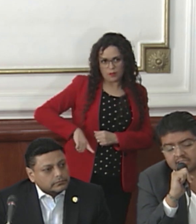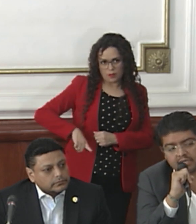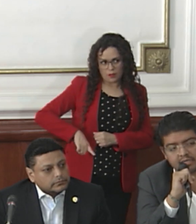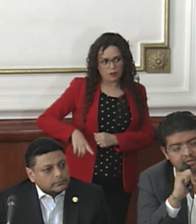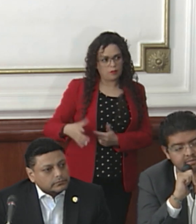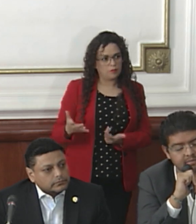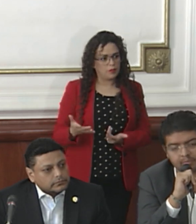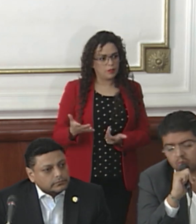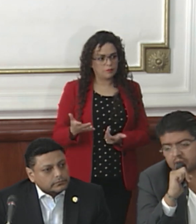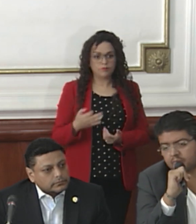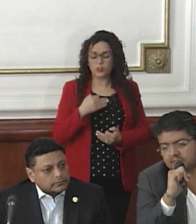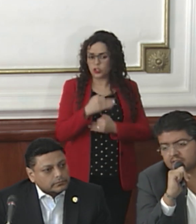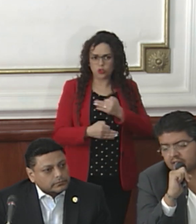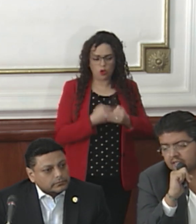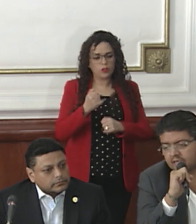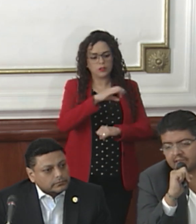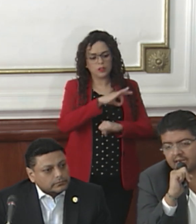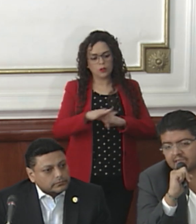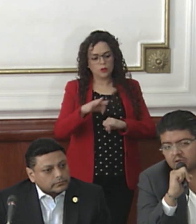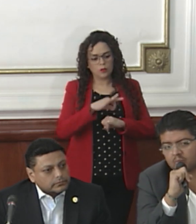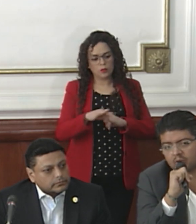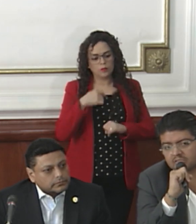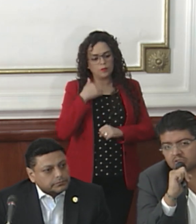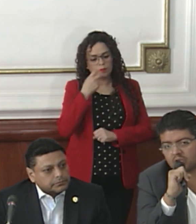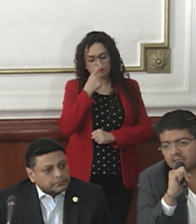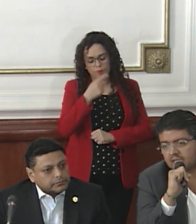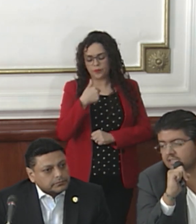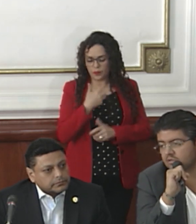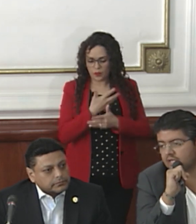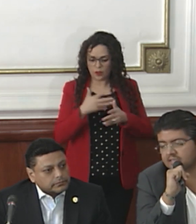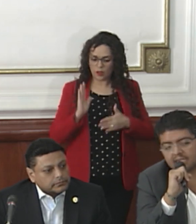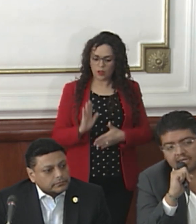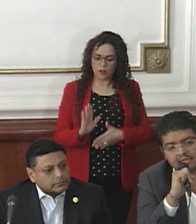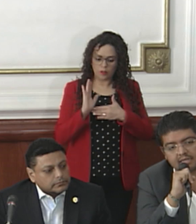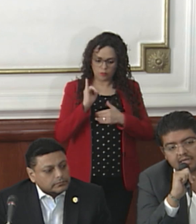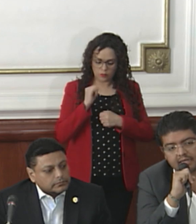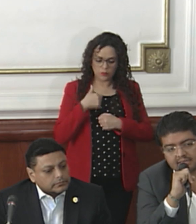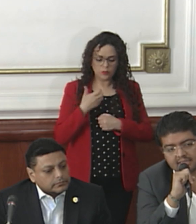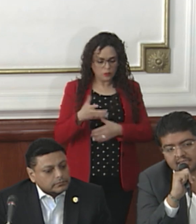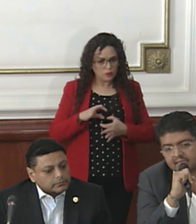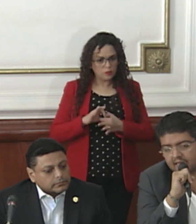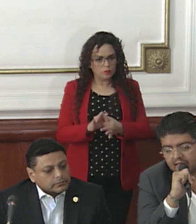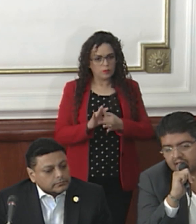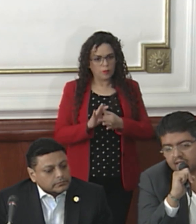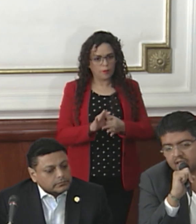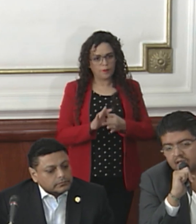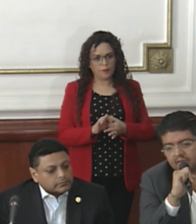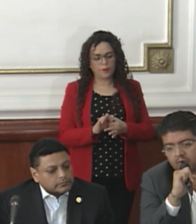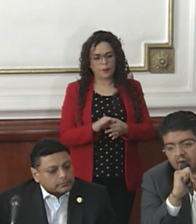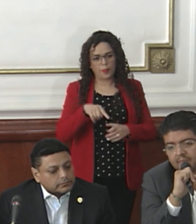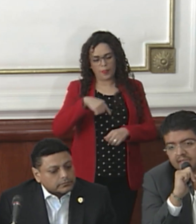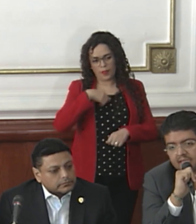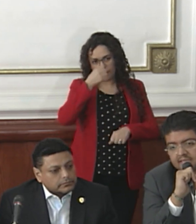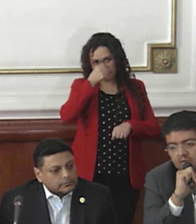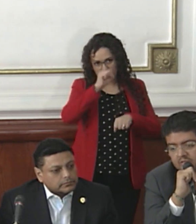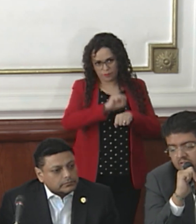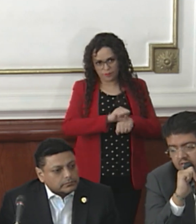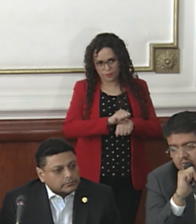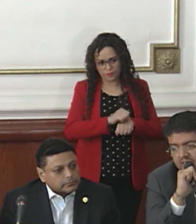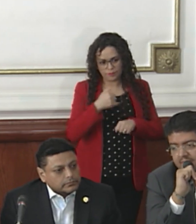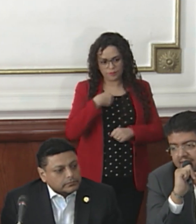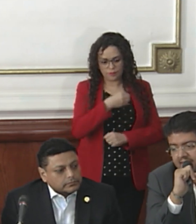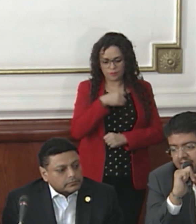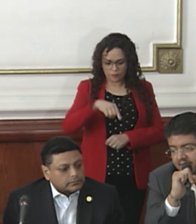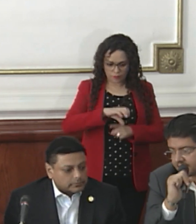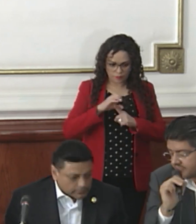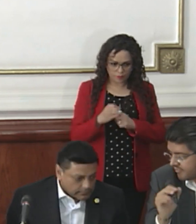Entonces, y por último, pues reiterarte mi compromiso, toda mi dedicación en esta secretaría y al formar parte de esta comisión.